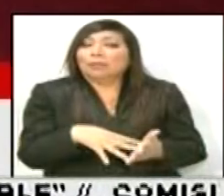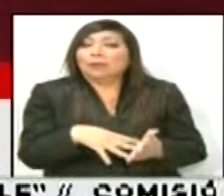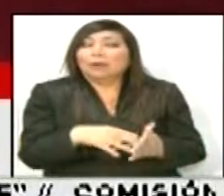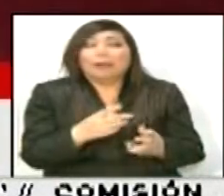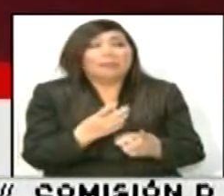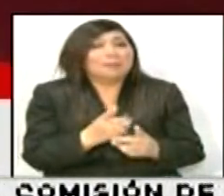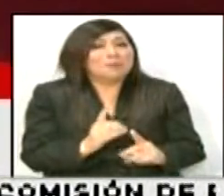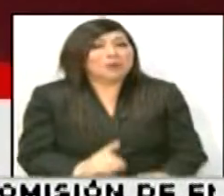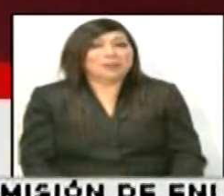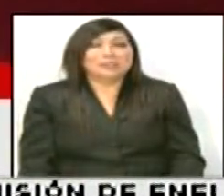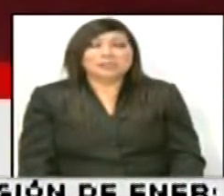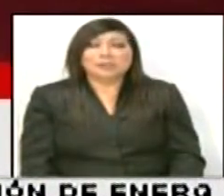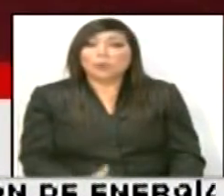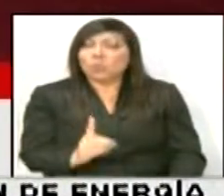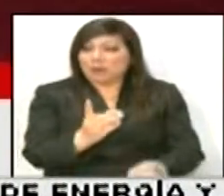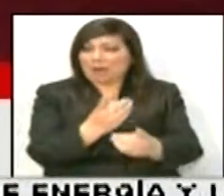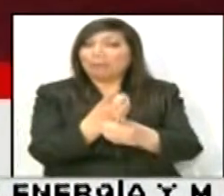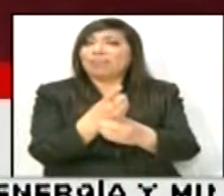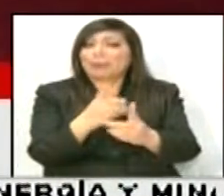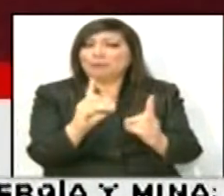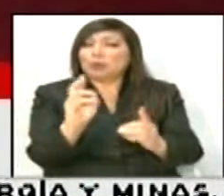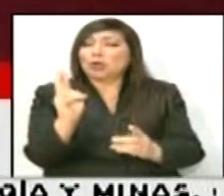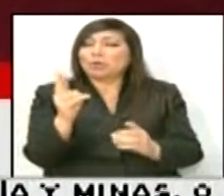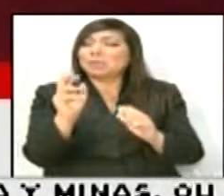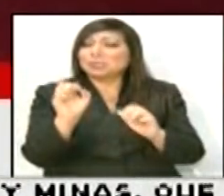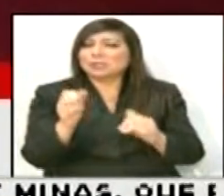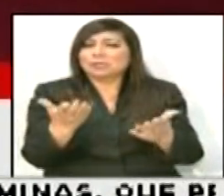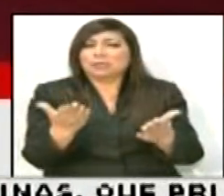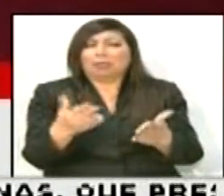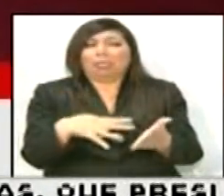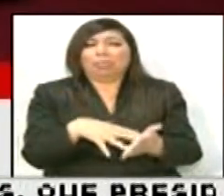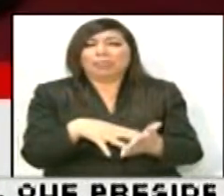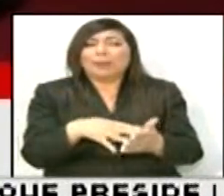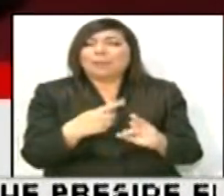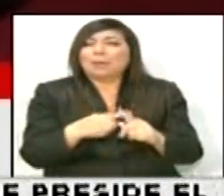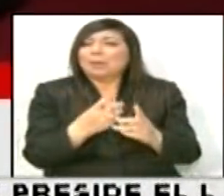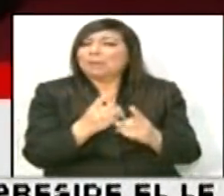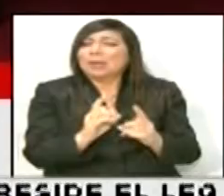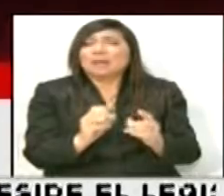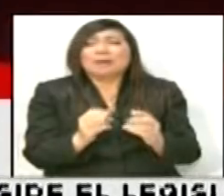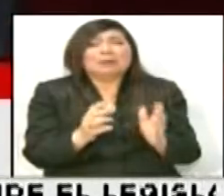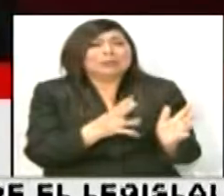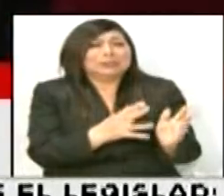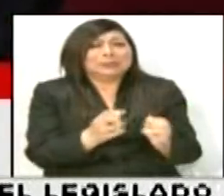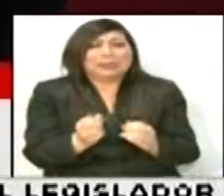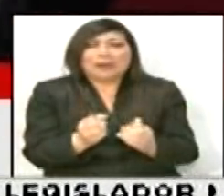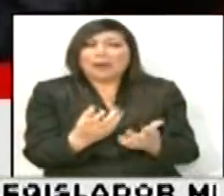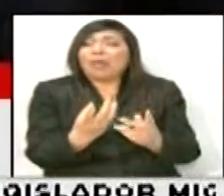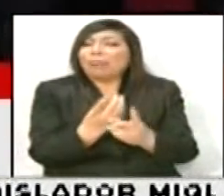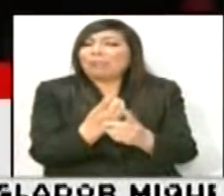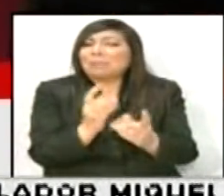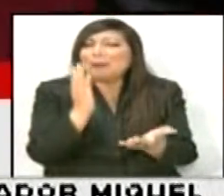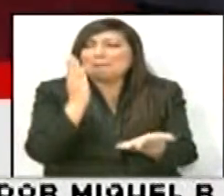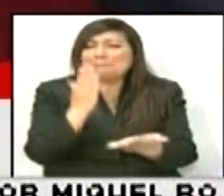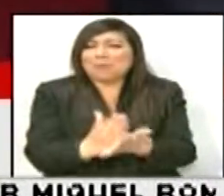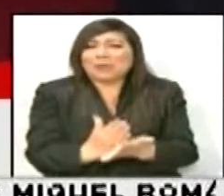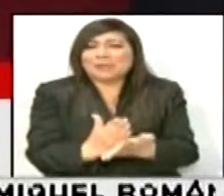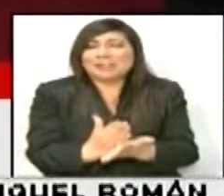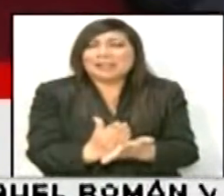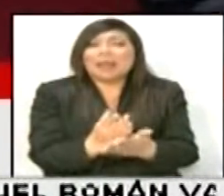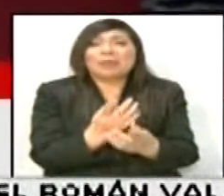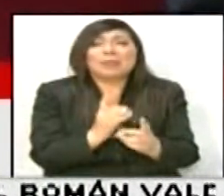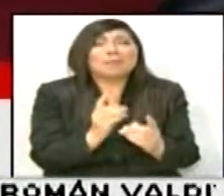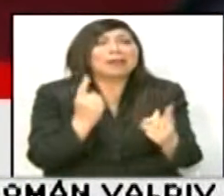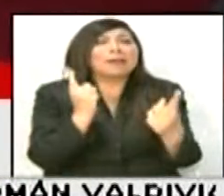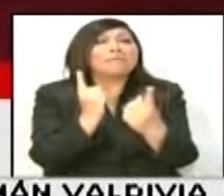la democracia. Una democracia que permite la corrupción es una democracia endeble, es una democracia secuestrada, es una democracia castrada. Una